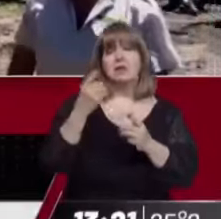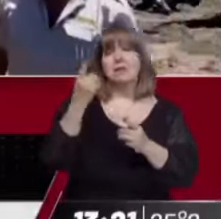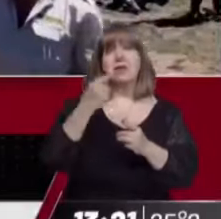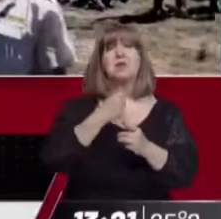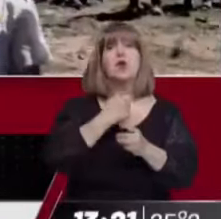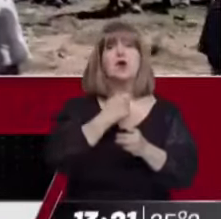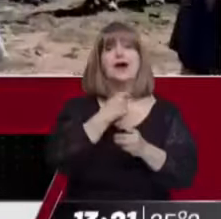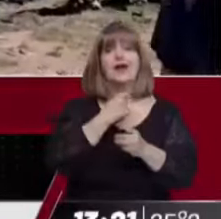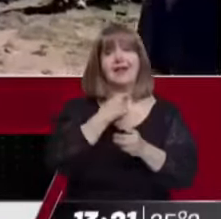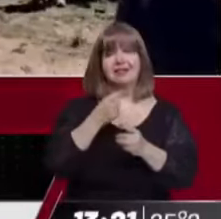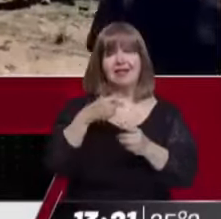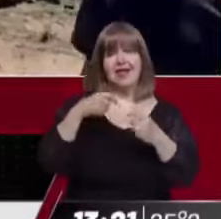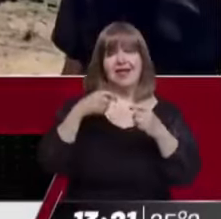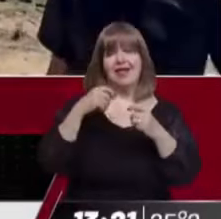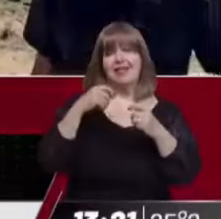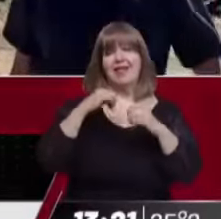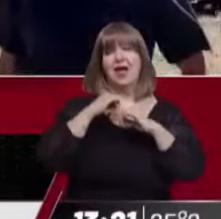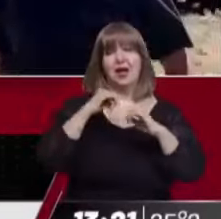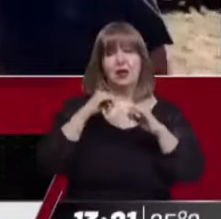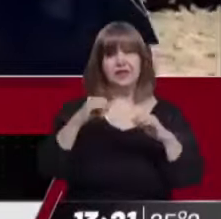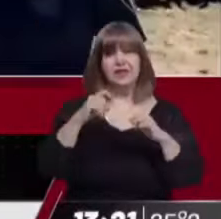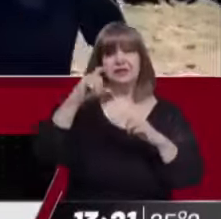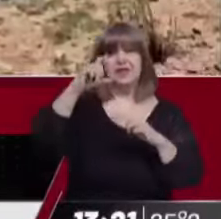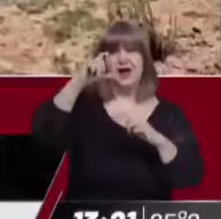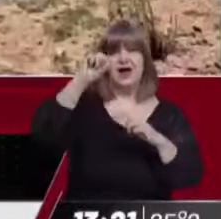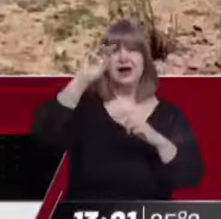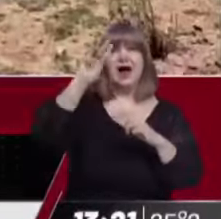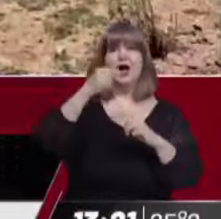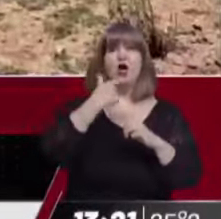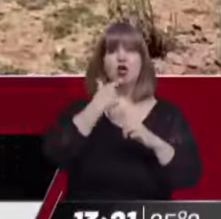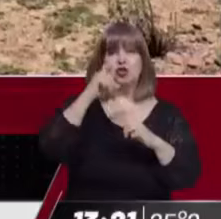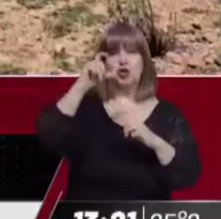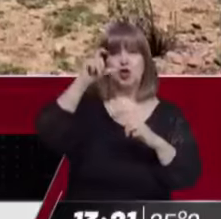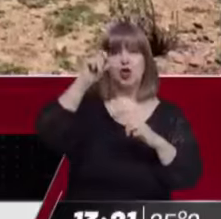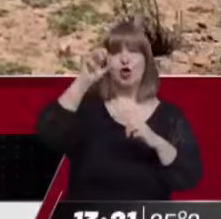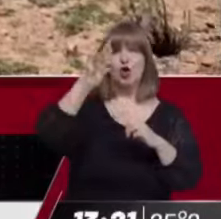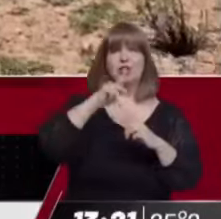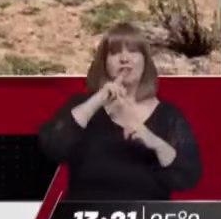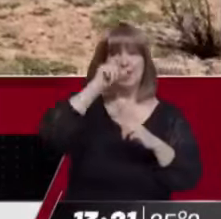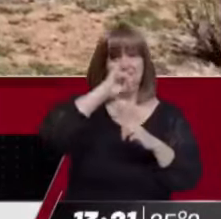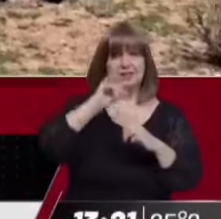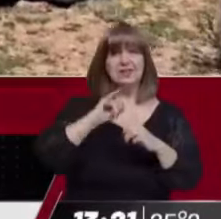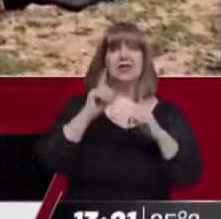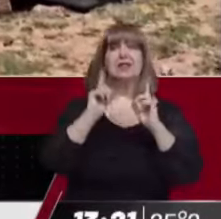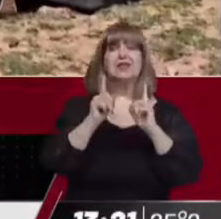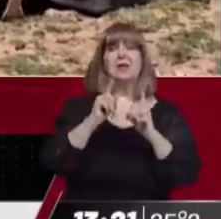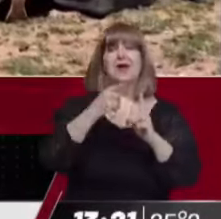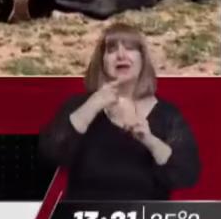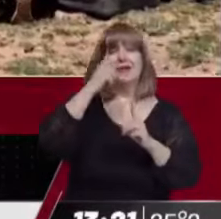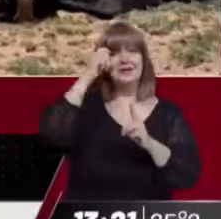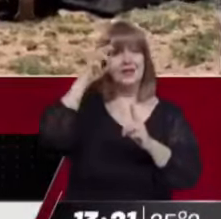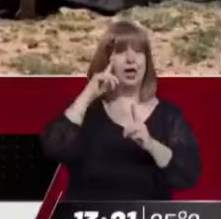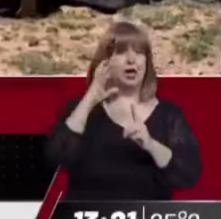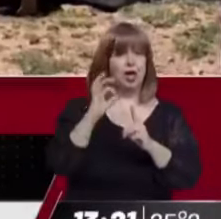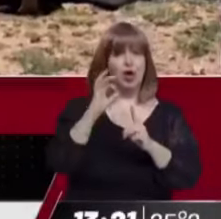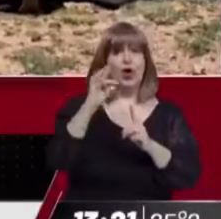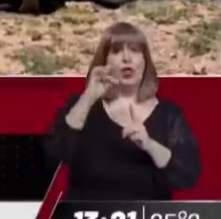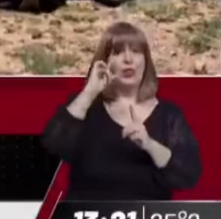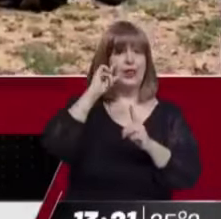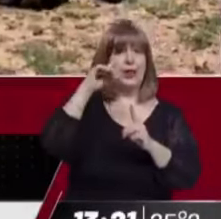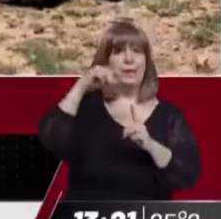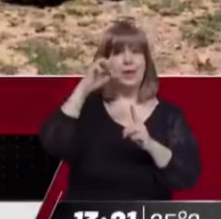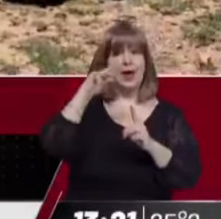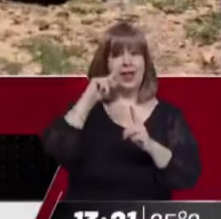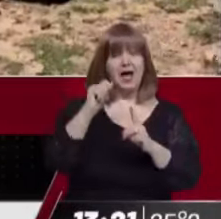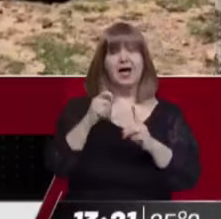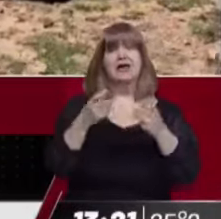gerente de noticias. Sergio Anoche Di María, estuvimos, claro, y Carlito Cortés. Hasta tarde con Jennifer Ibarra, hablando hasta creo que la medianoche para coordinar todo y que